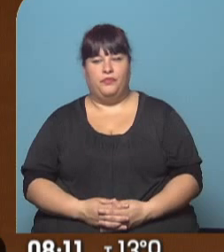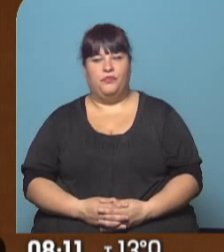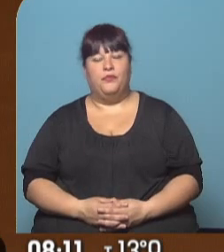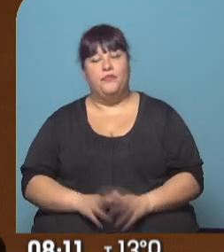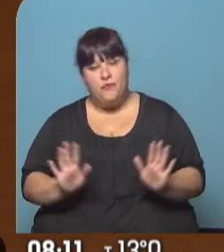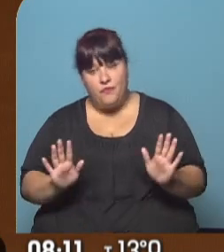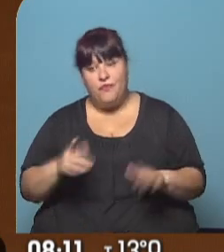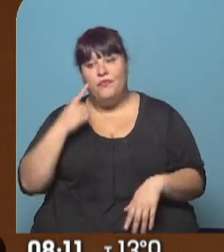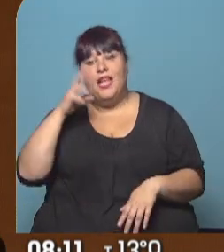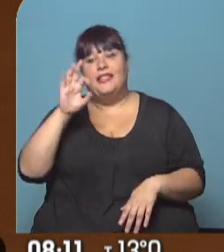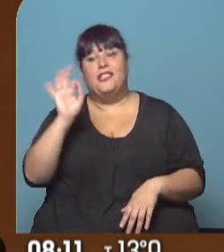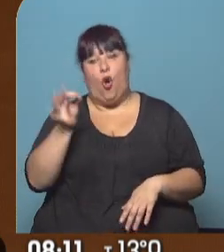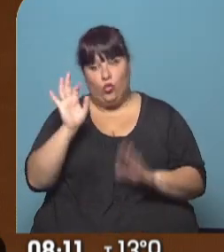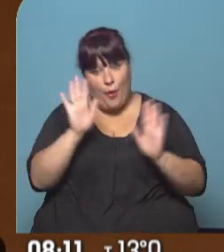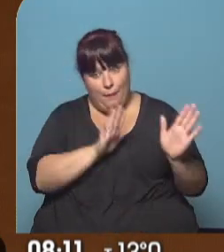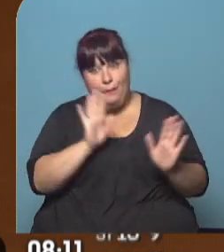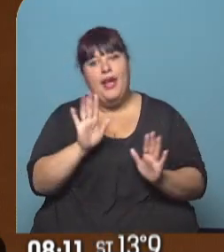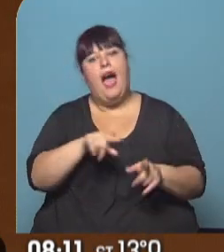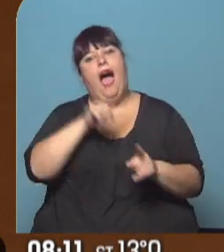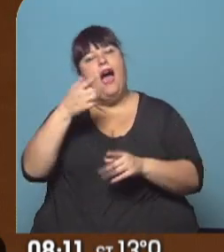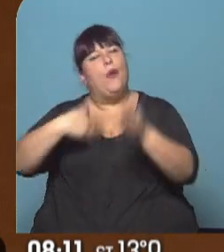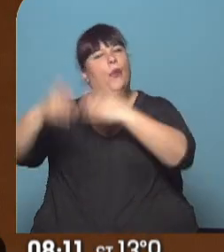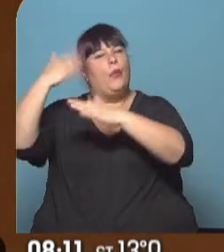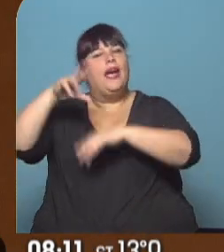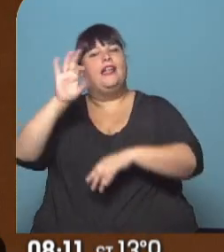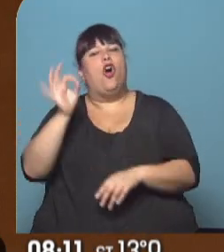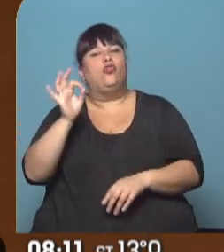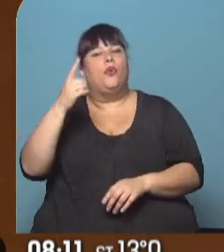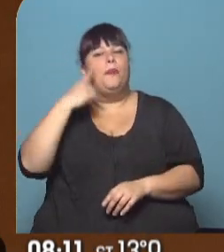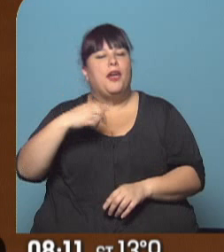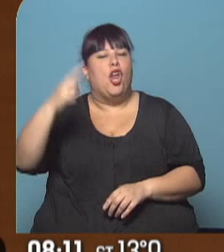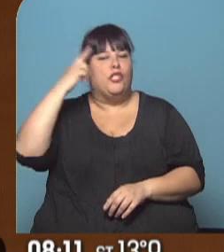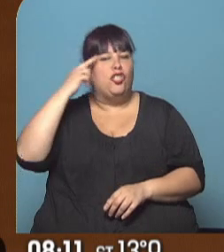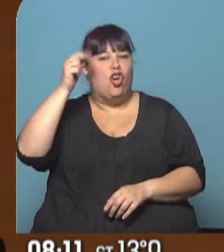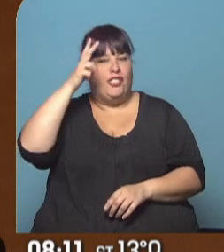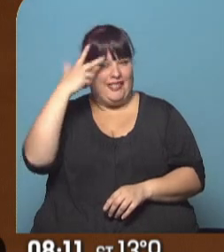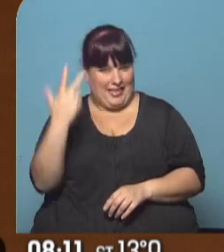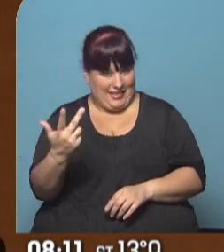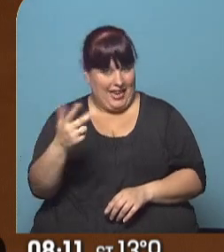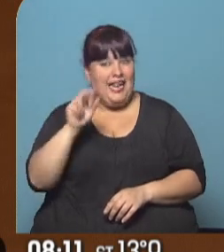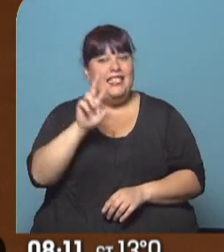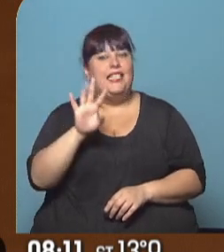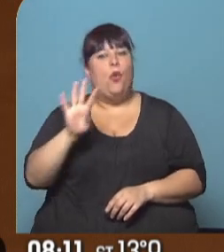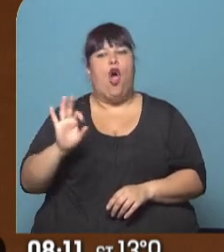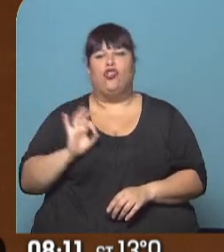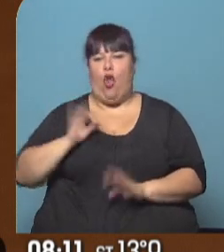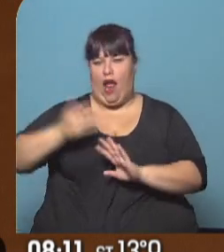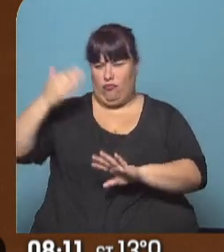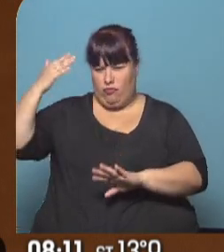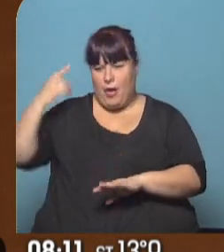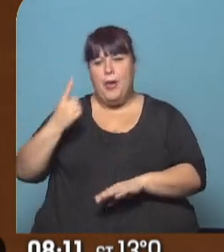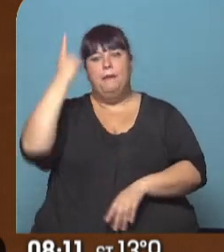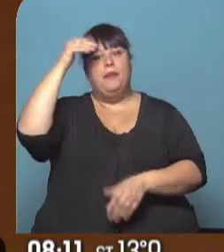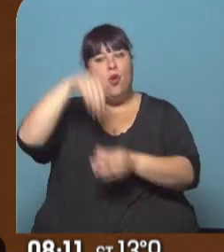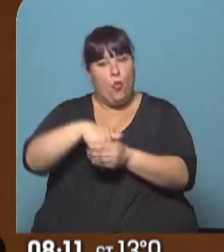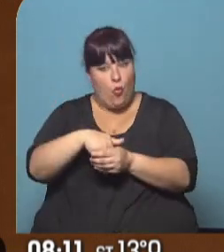nos quedamos en el 30 de octubre pero nos vamos a remontar al 30 de octubre del año 1983 34 años atrás primera